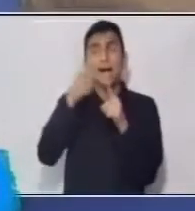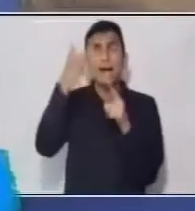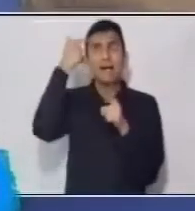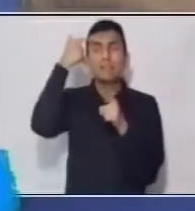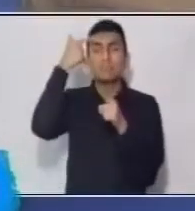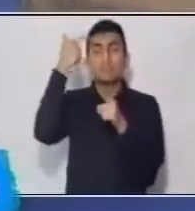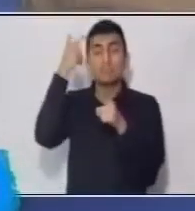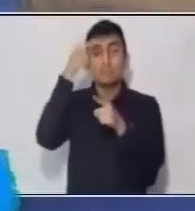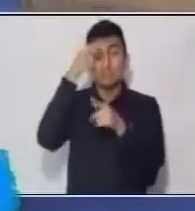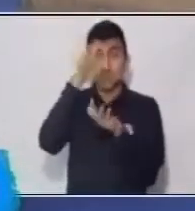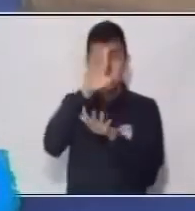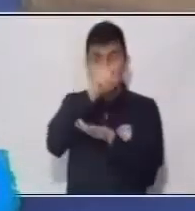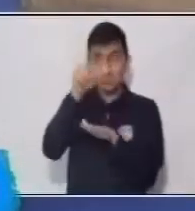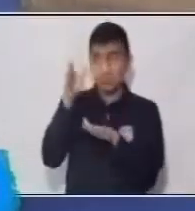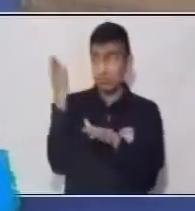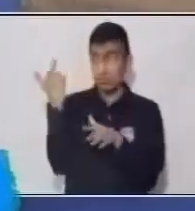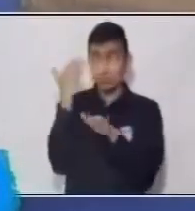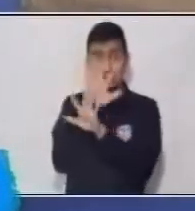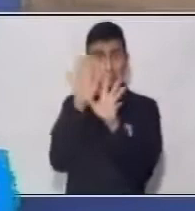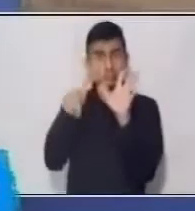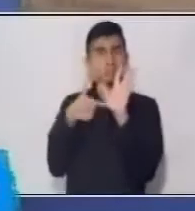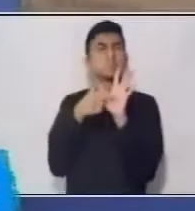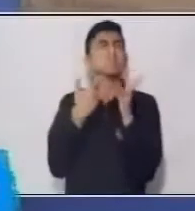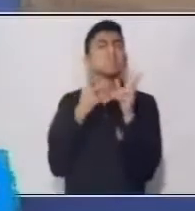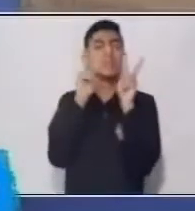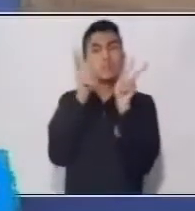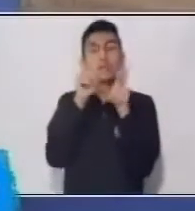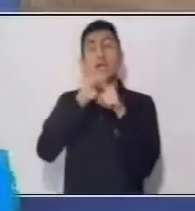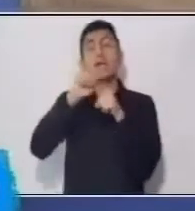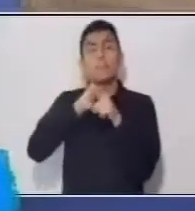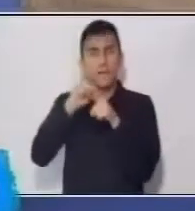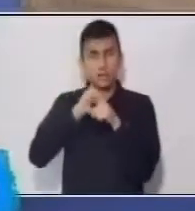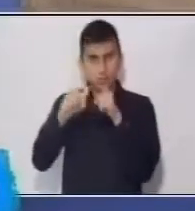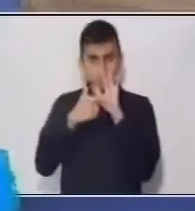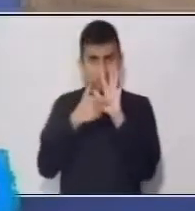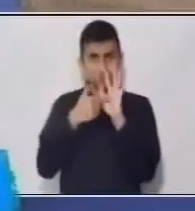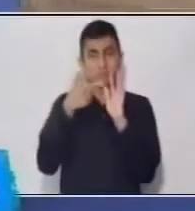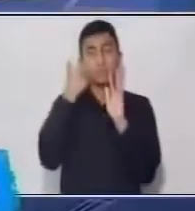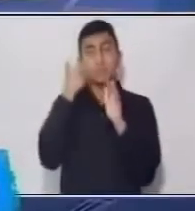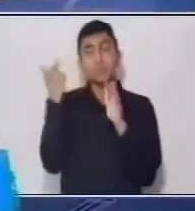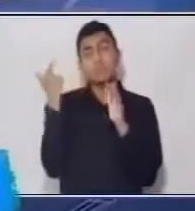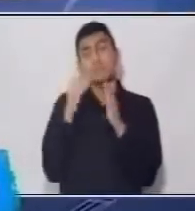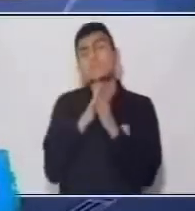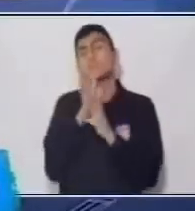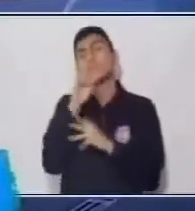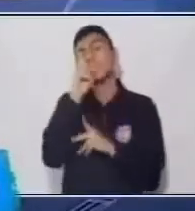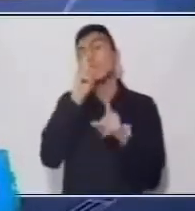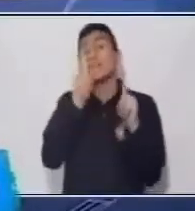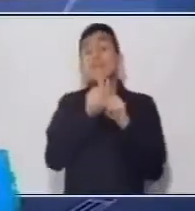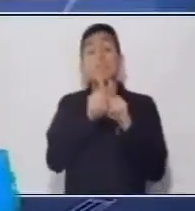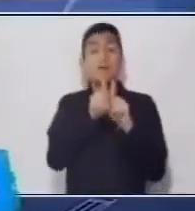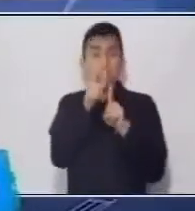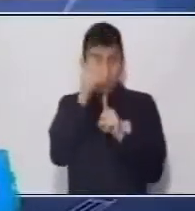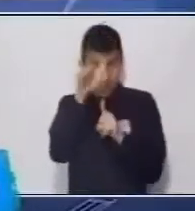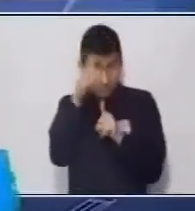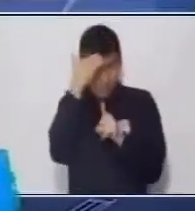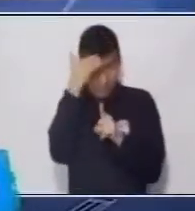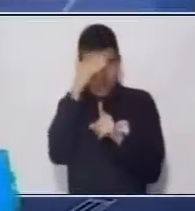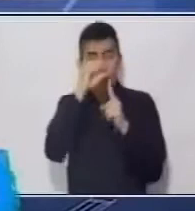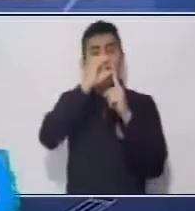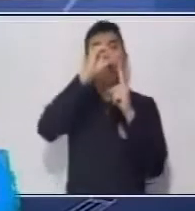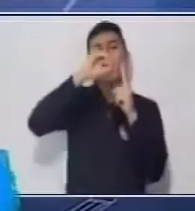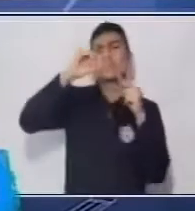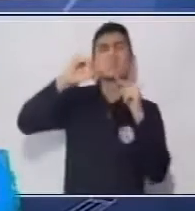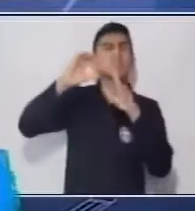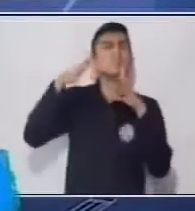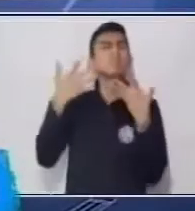sesión anterior a través de este mapa que tenemos aquí. Hablamos también que una oración pues es